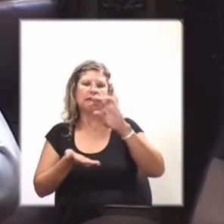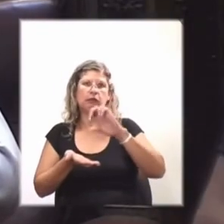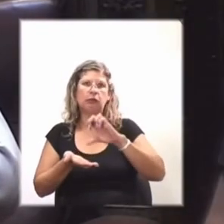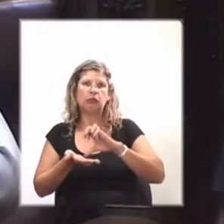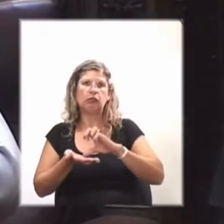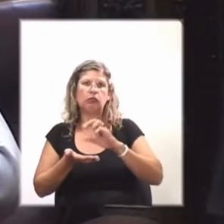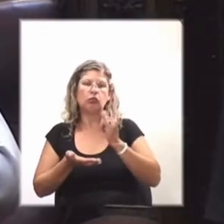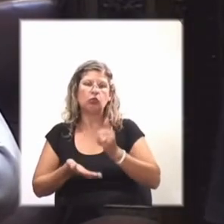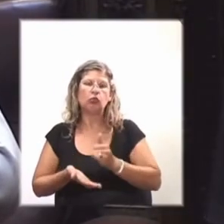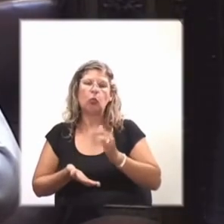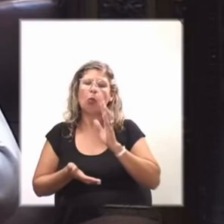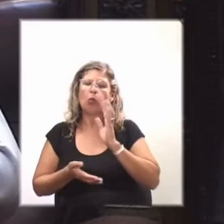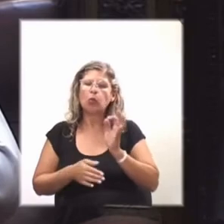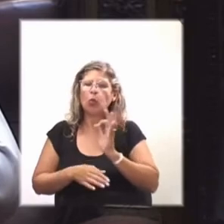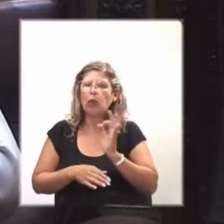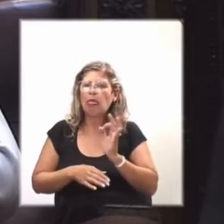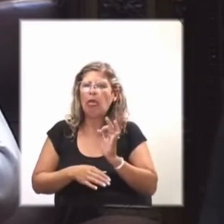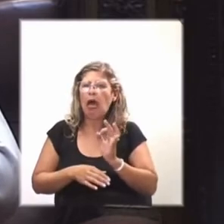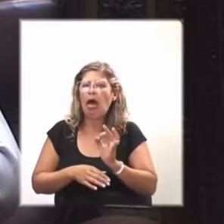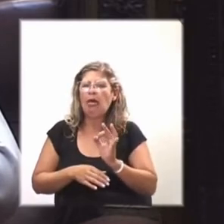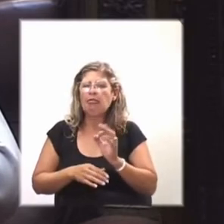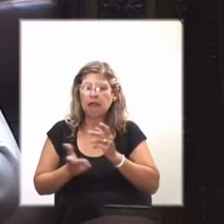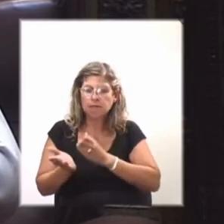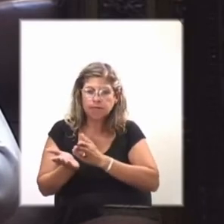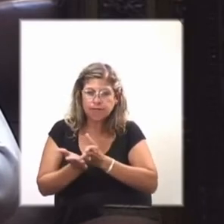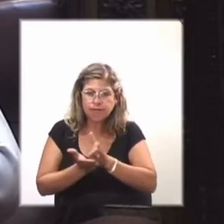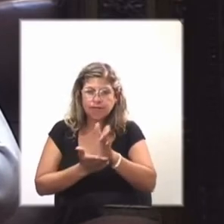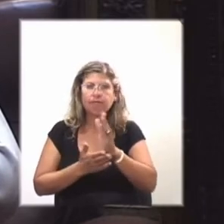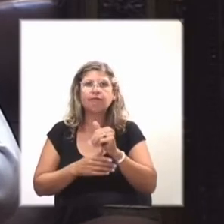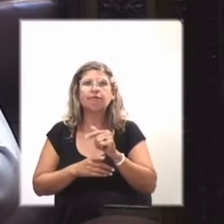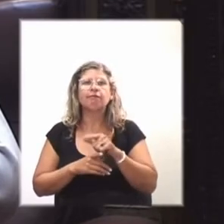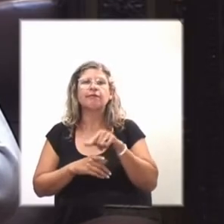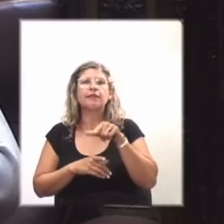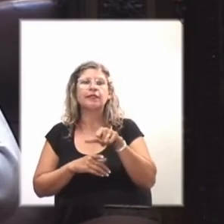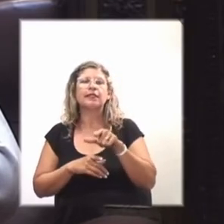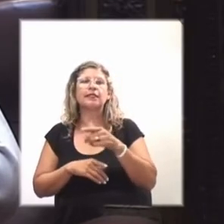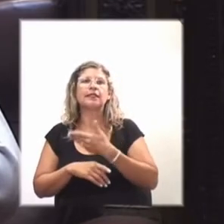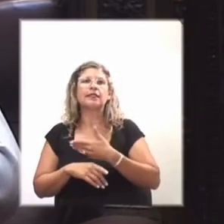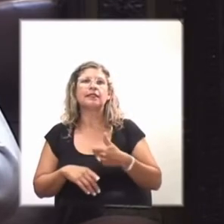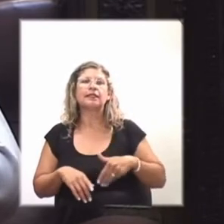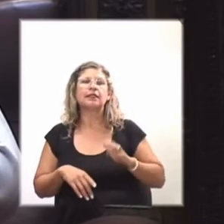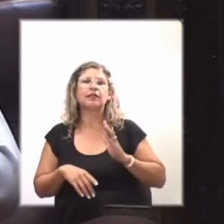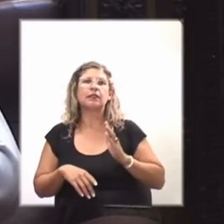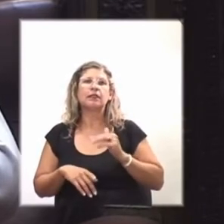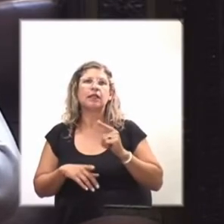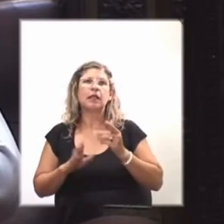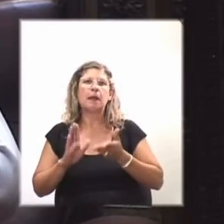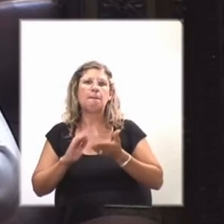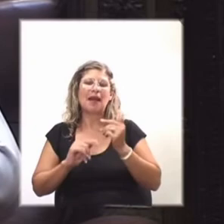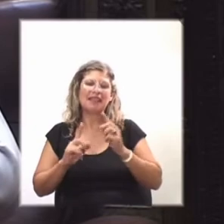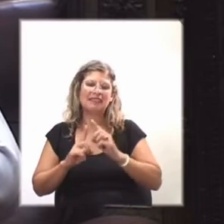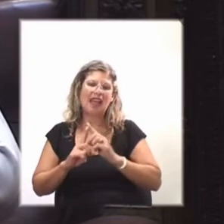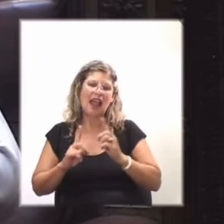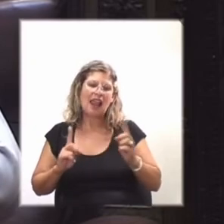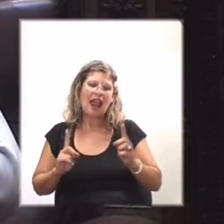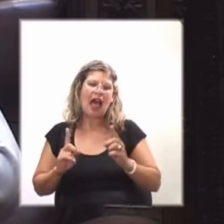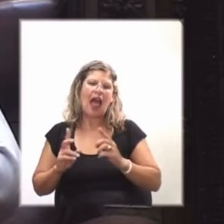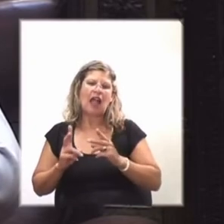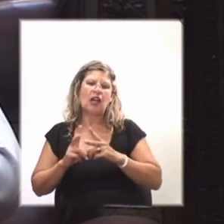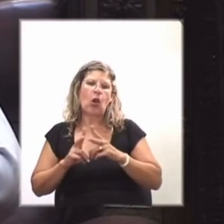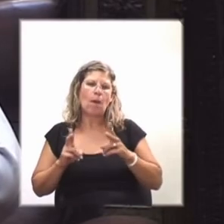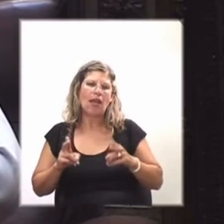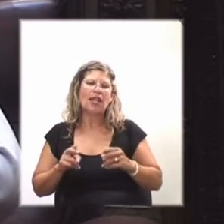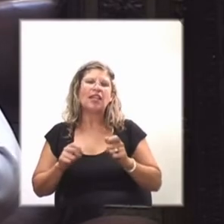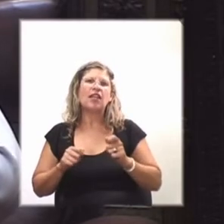la oportunidad de transitar, que es, señora presidenta, el más largo periodo de